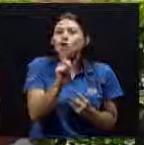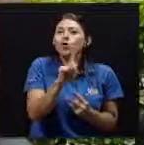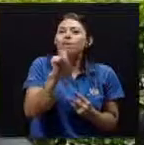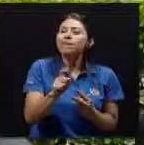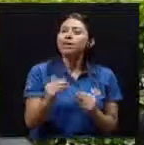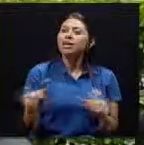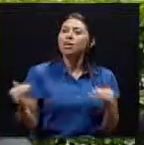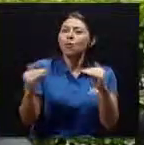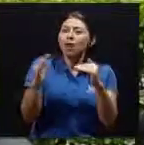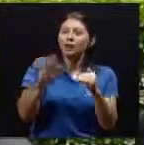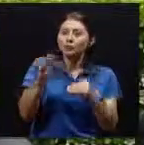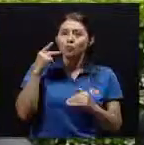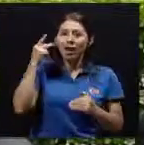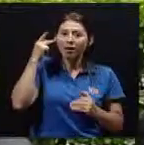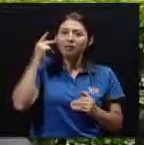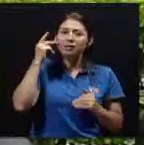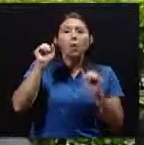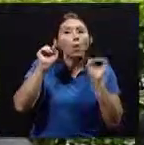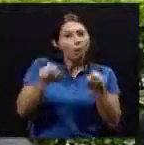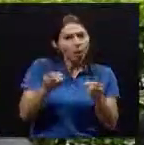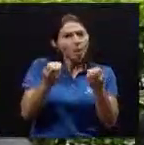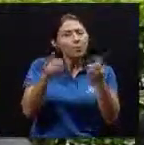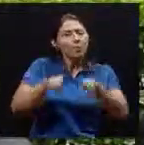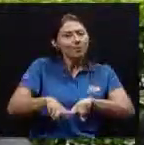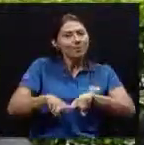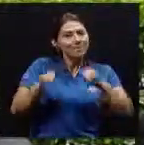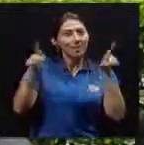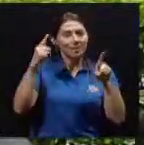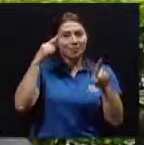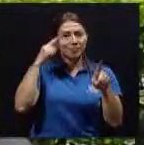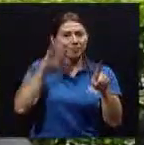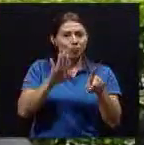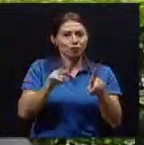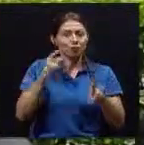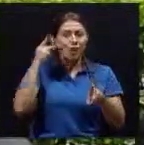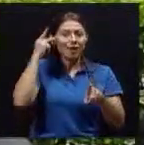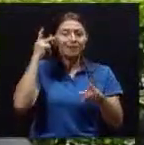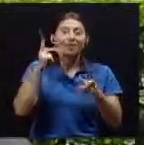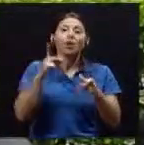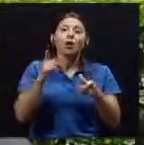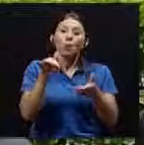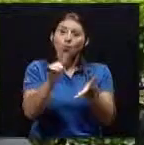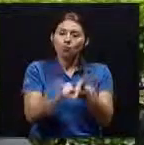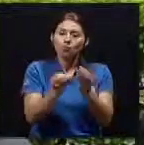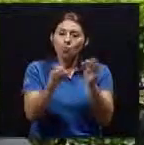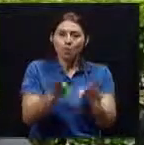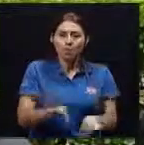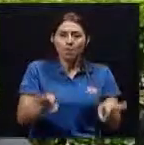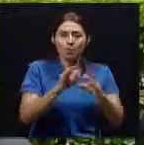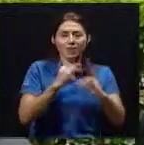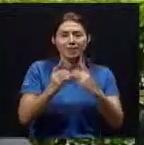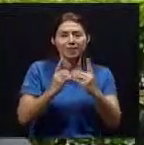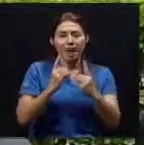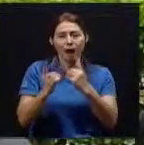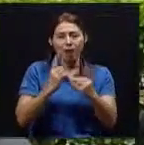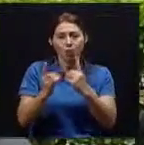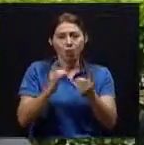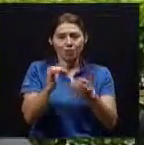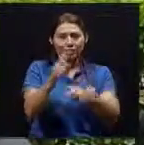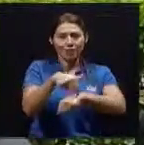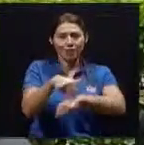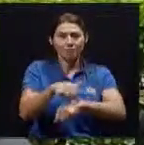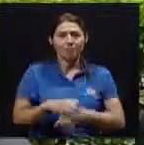de sus padres, que más bien puede distar mucho del pensamiento de sus padres. Entonces, por eso el diálogo es tan importante en esta